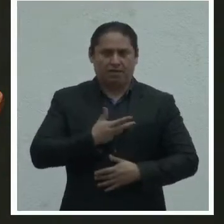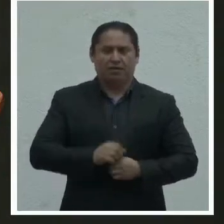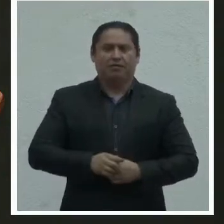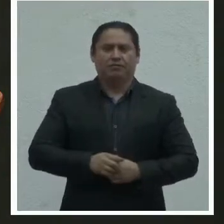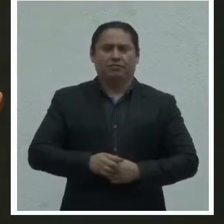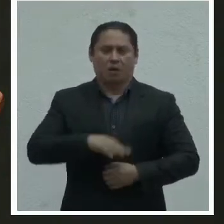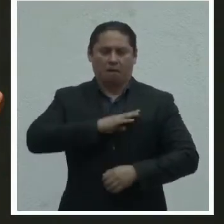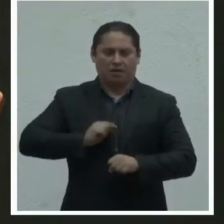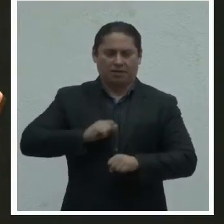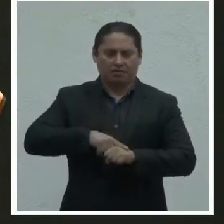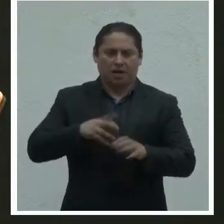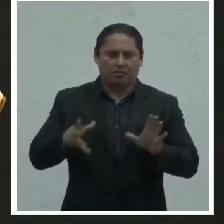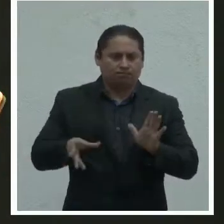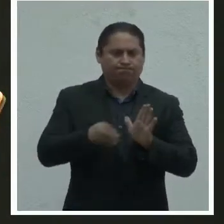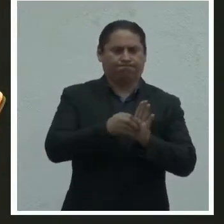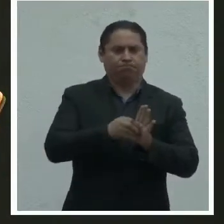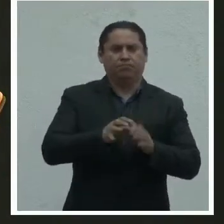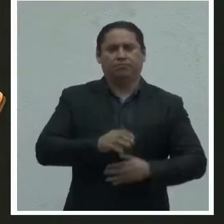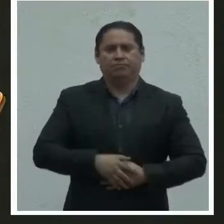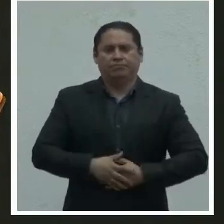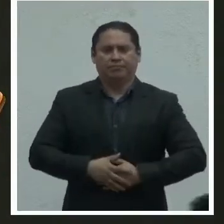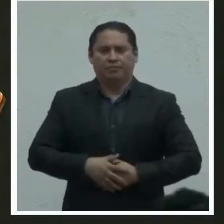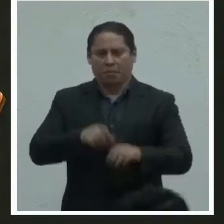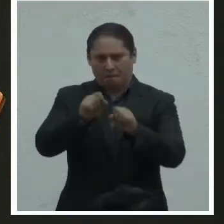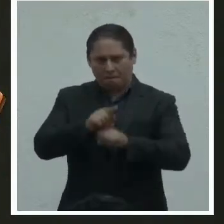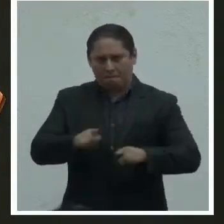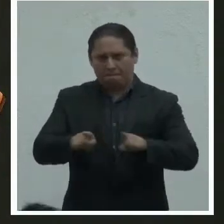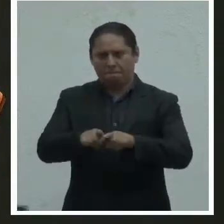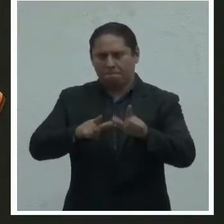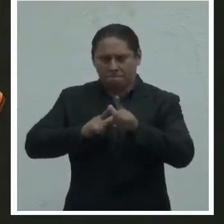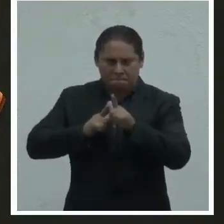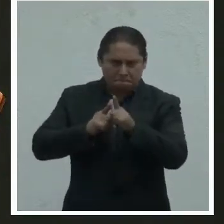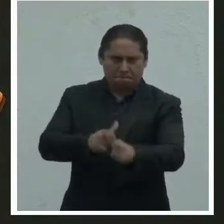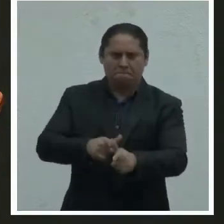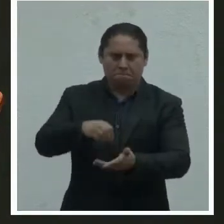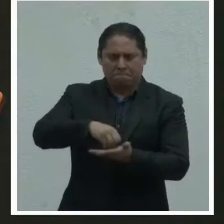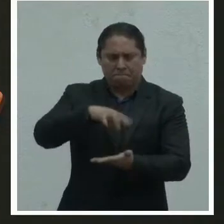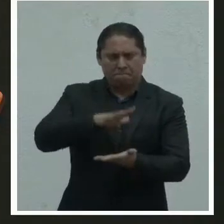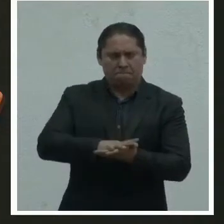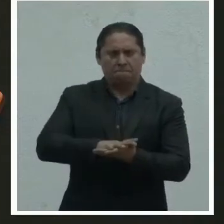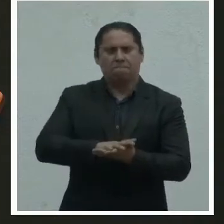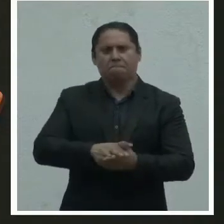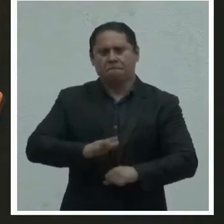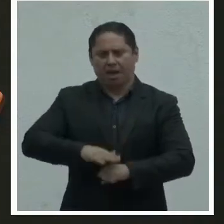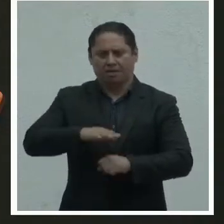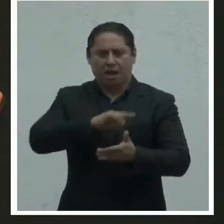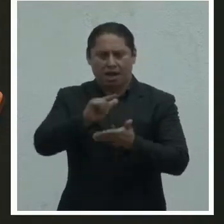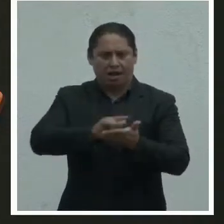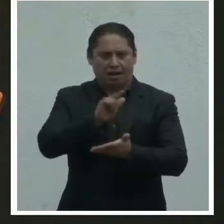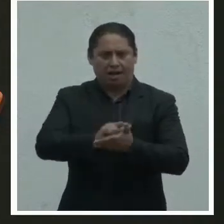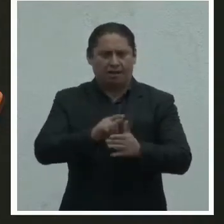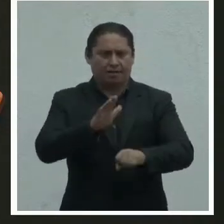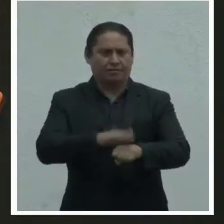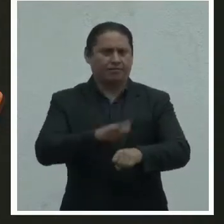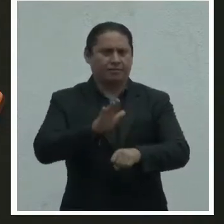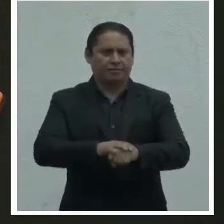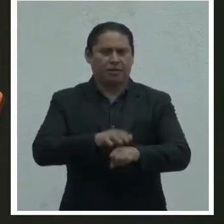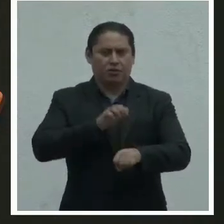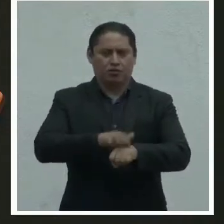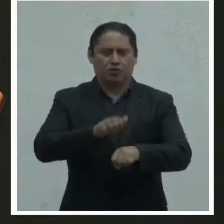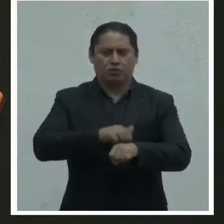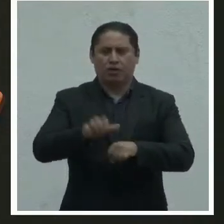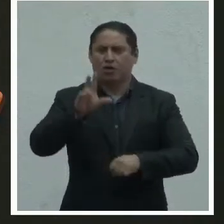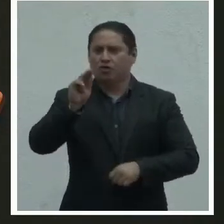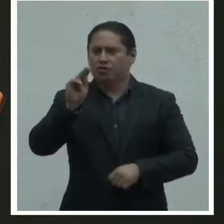municipal. Asimismo, continúo citando en término de la ley invocada por el numeral